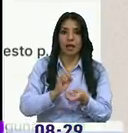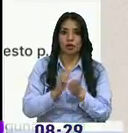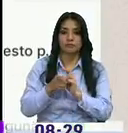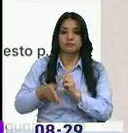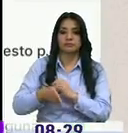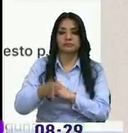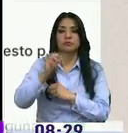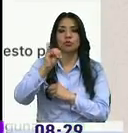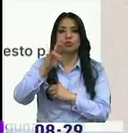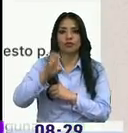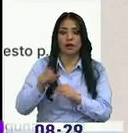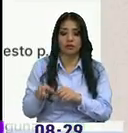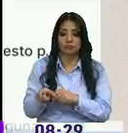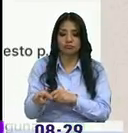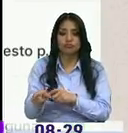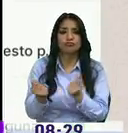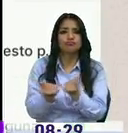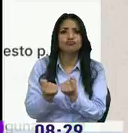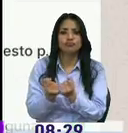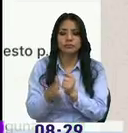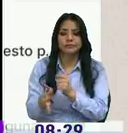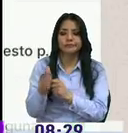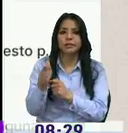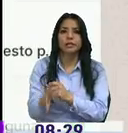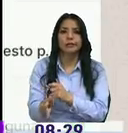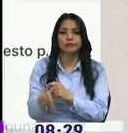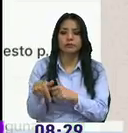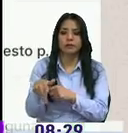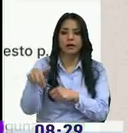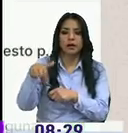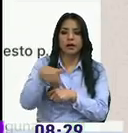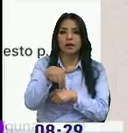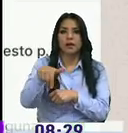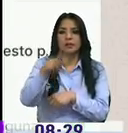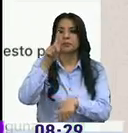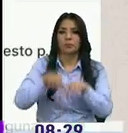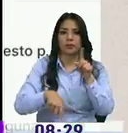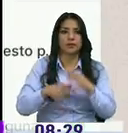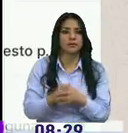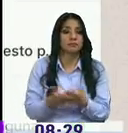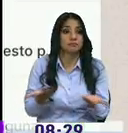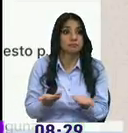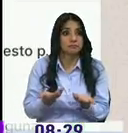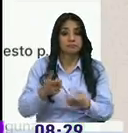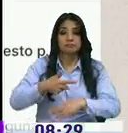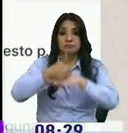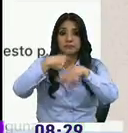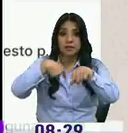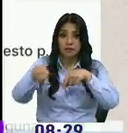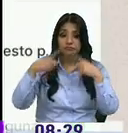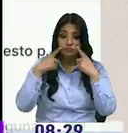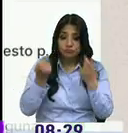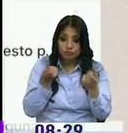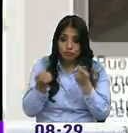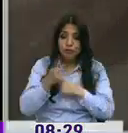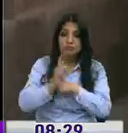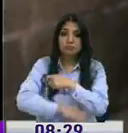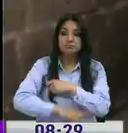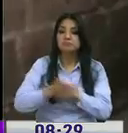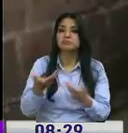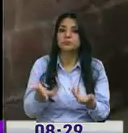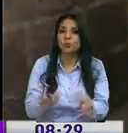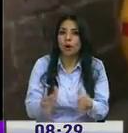por más de que la acera es pequeña, estacionan vehículos e impiden el paso peatonal vehicular. ¿Dónde están los señores de la MT para que sancionen estos malos